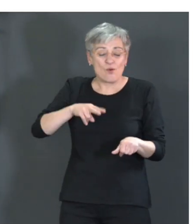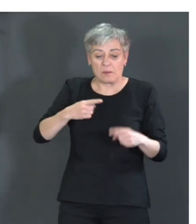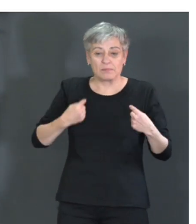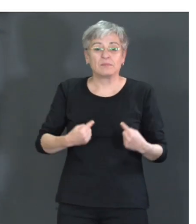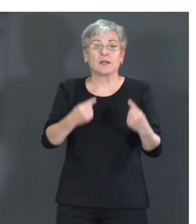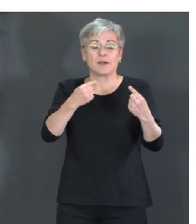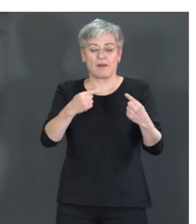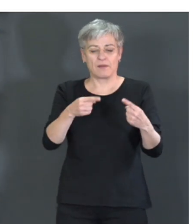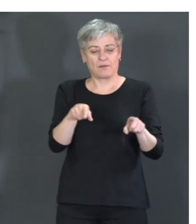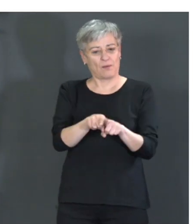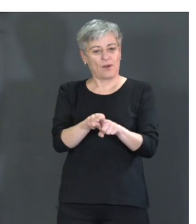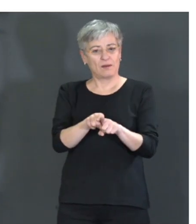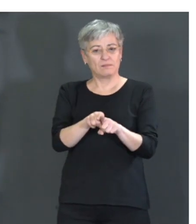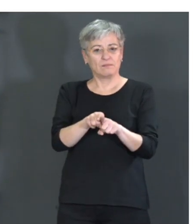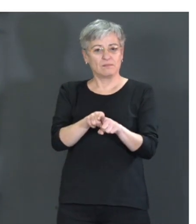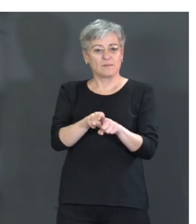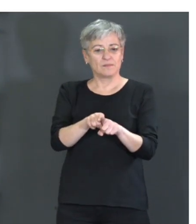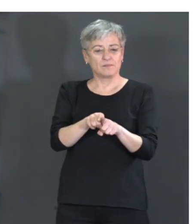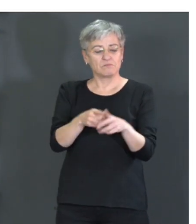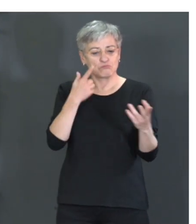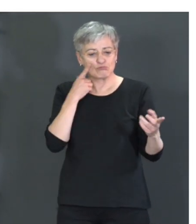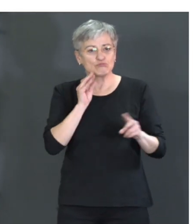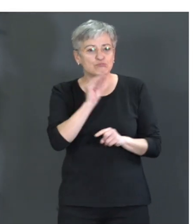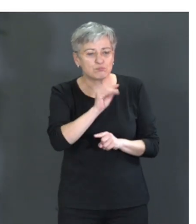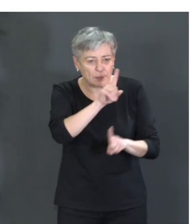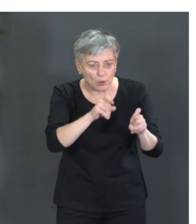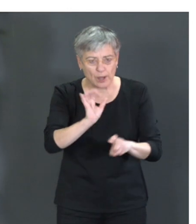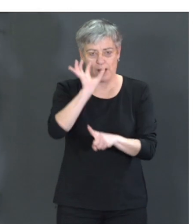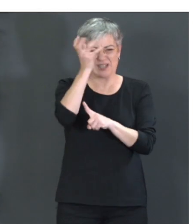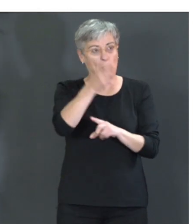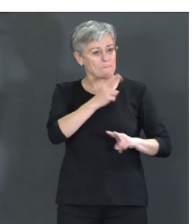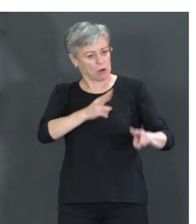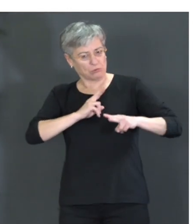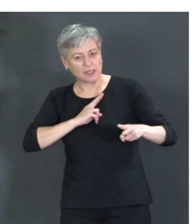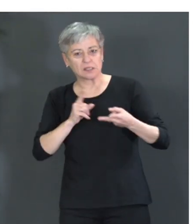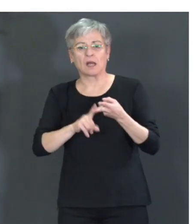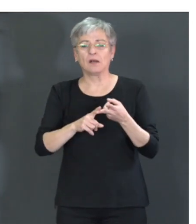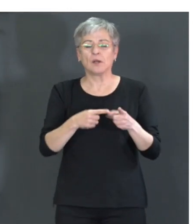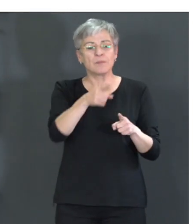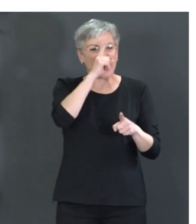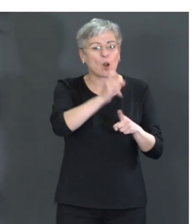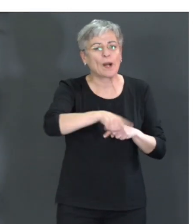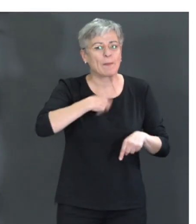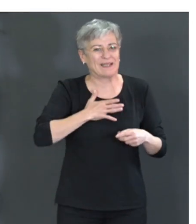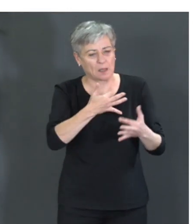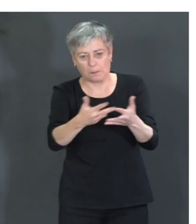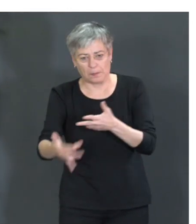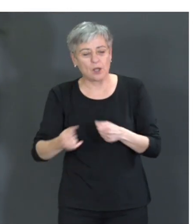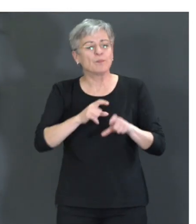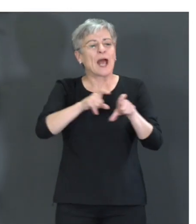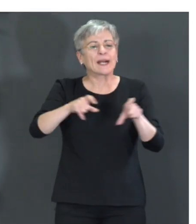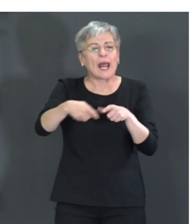un dispositivo de este tipo pues les podían preguntar el tiempo y les contestaba, podían ponerle un recordatorio, pedirles una